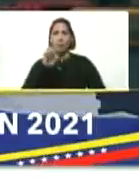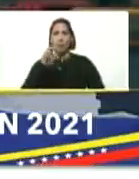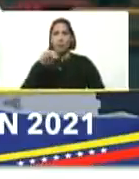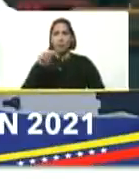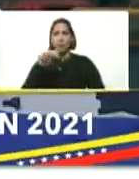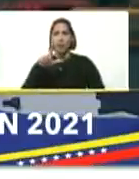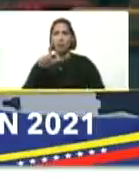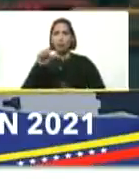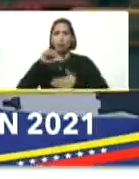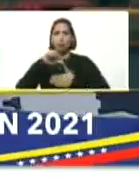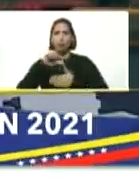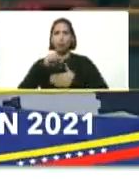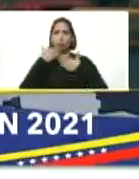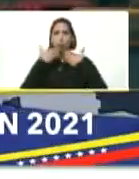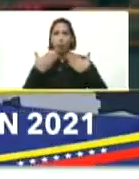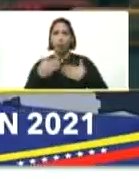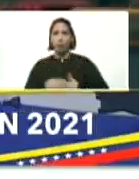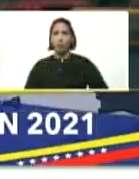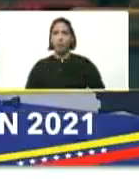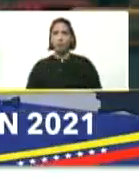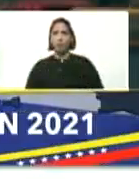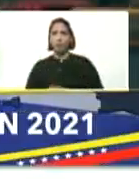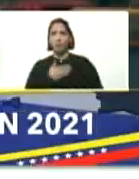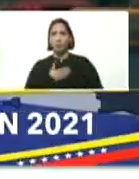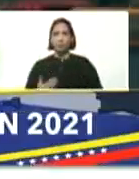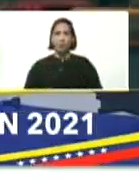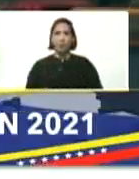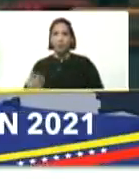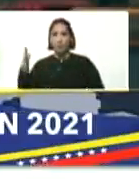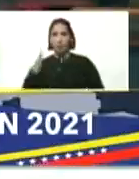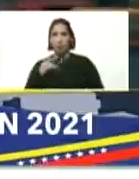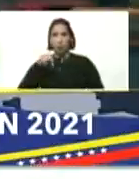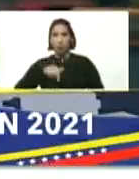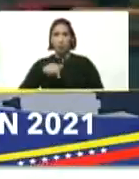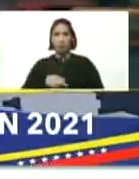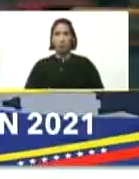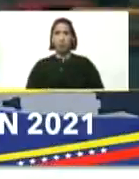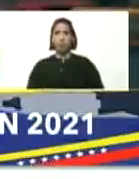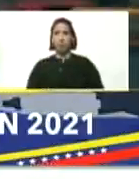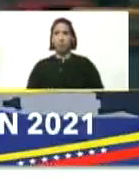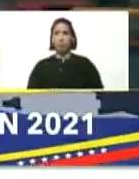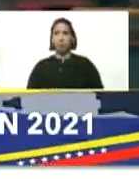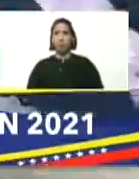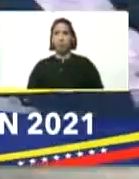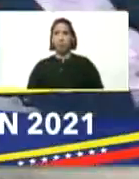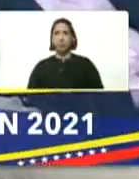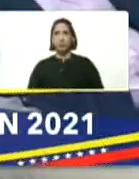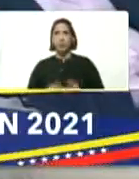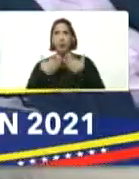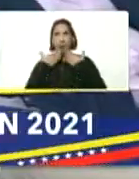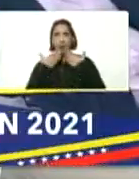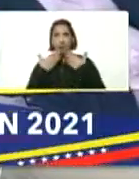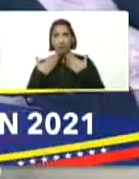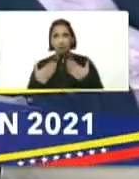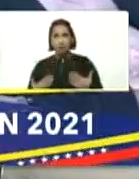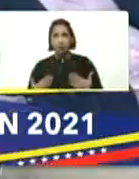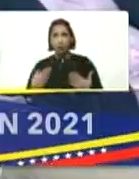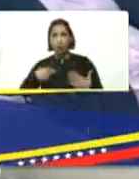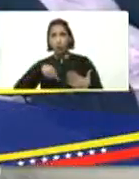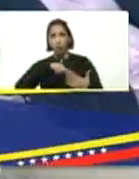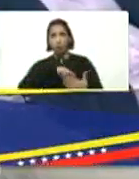Bienal del Sur. Muchas gracias, presidente, por dejarnos venir acá. No, presidente, el agradecimiento es